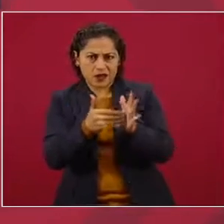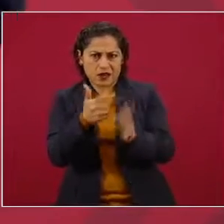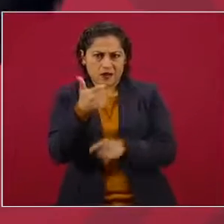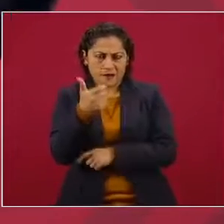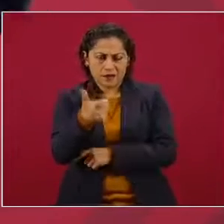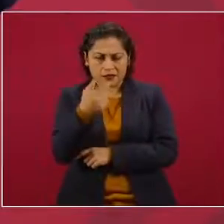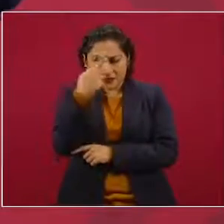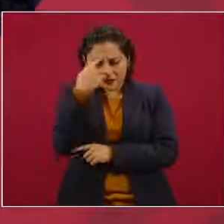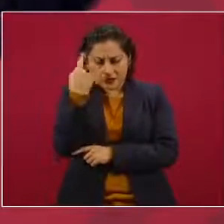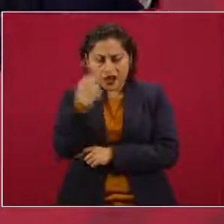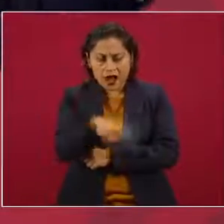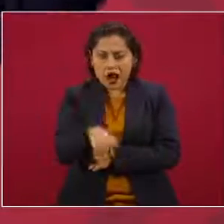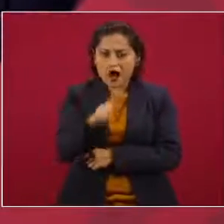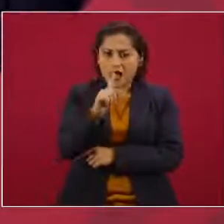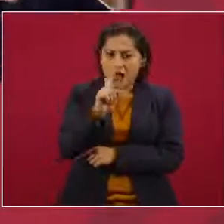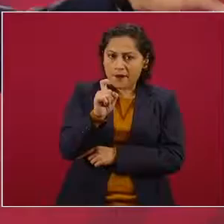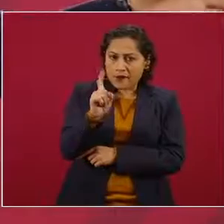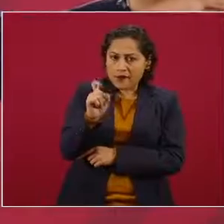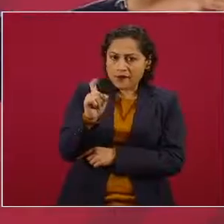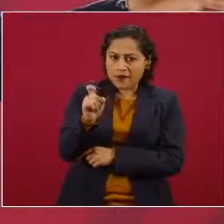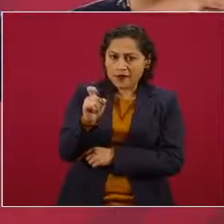un programa, contratos,